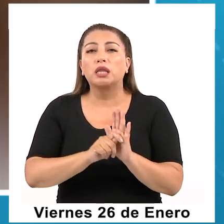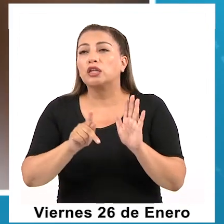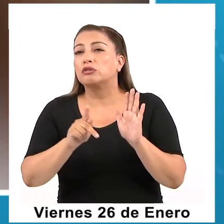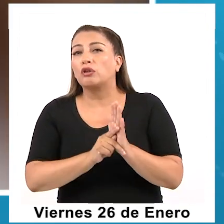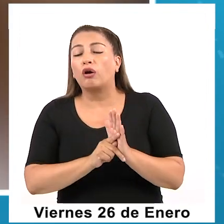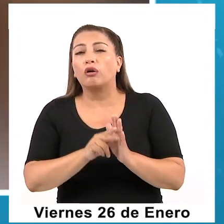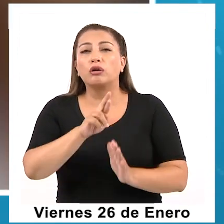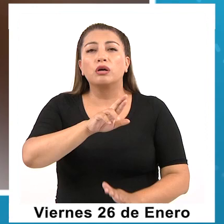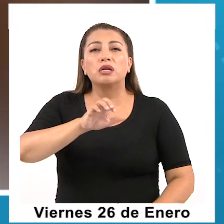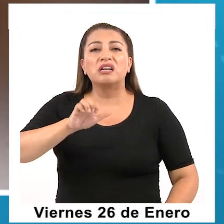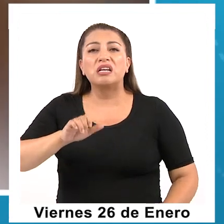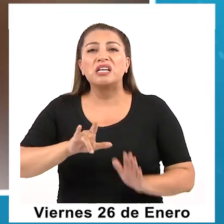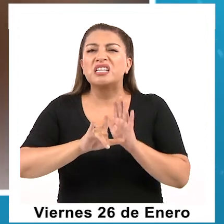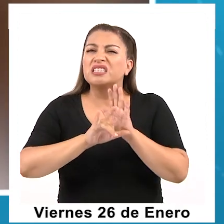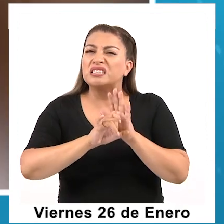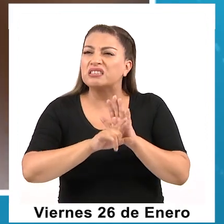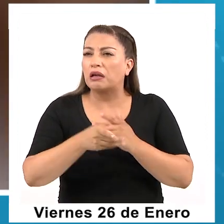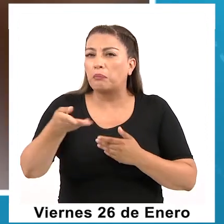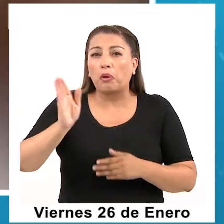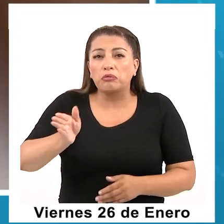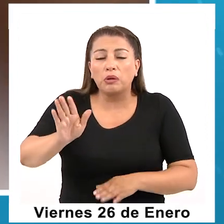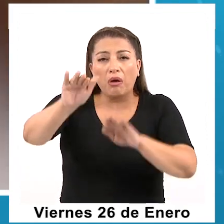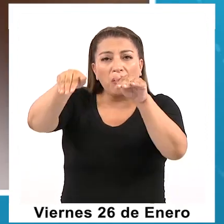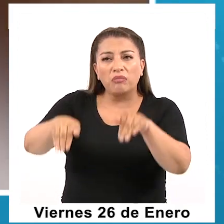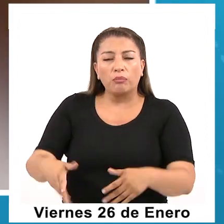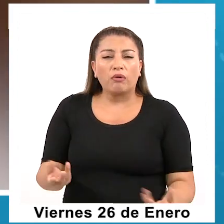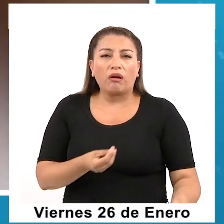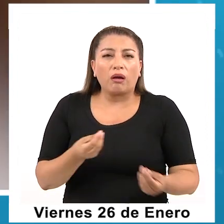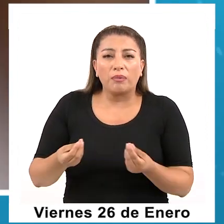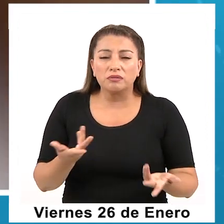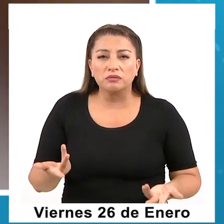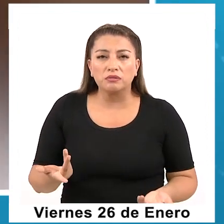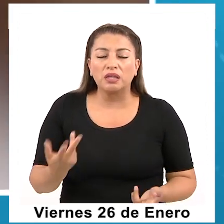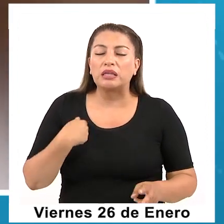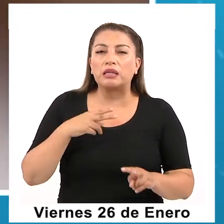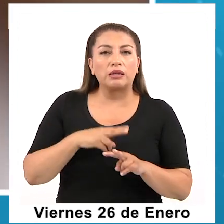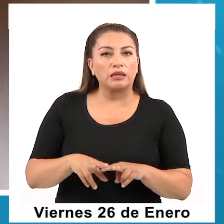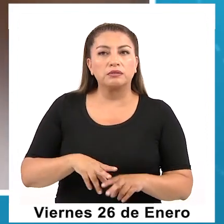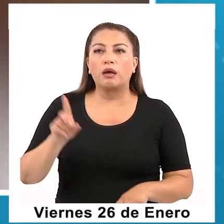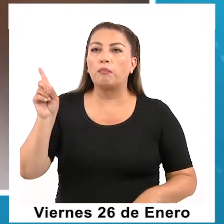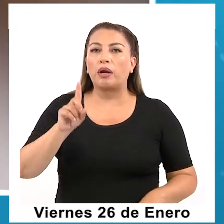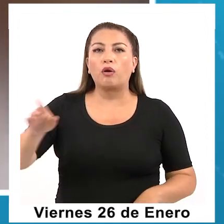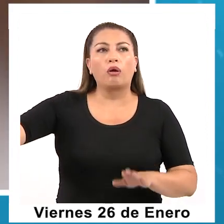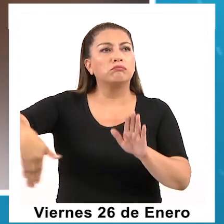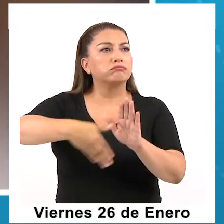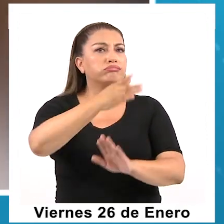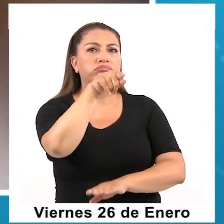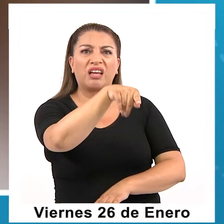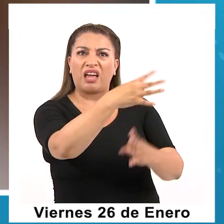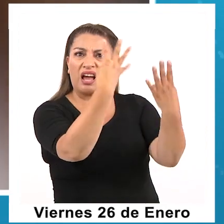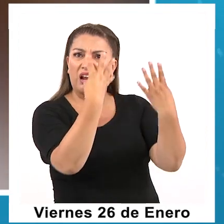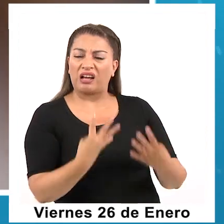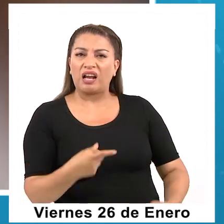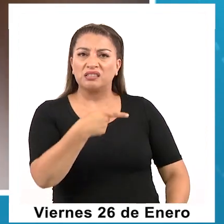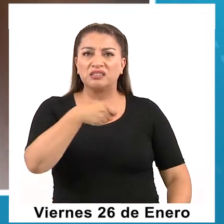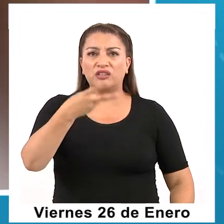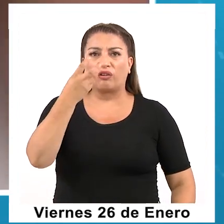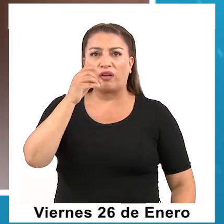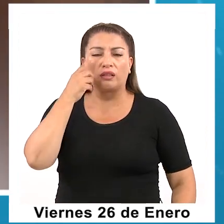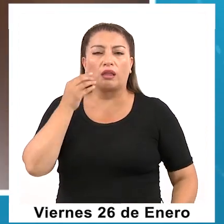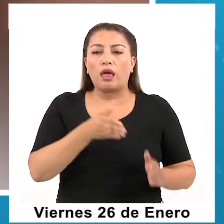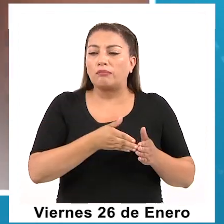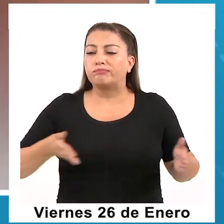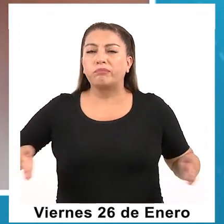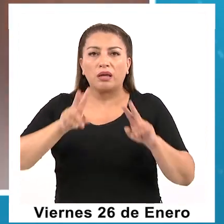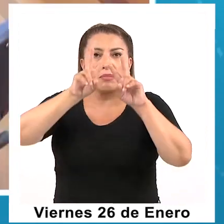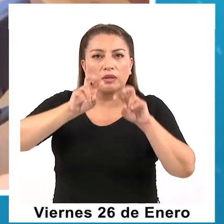de Instagram? ¿Qué pasó en Así este es. caso? ¿Qué se tomó en cuenta, Paola, para no enviarla a la cárcel los 120 días que dura la